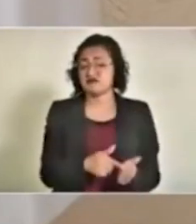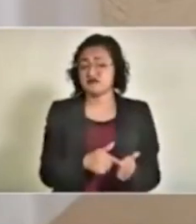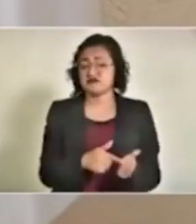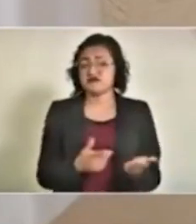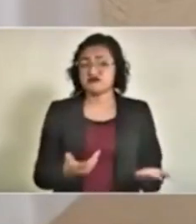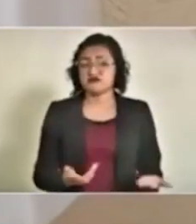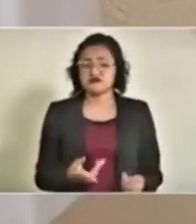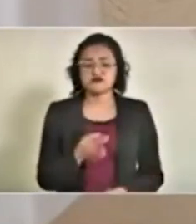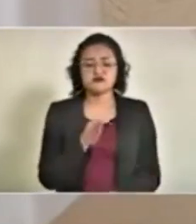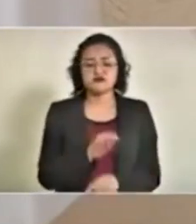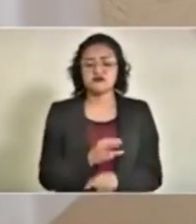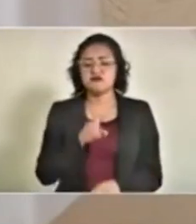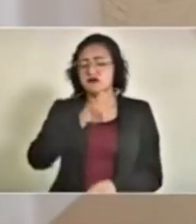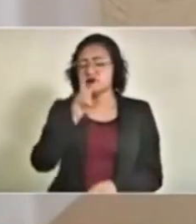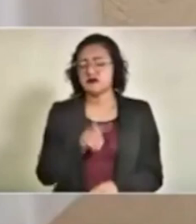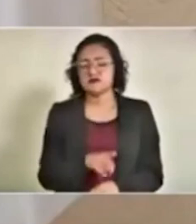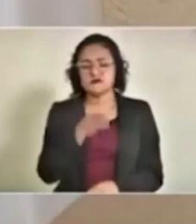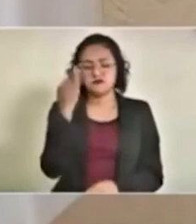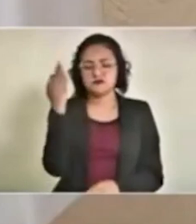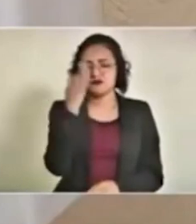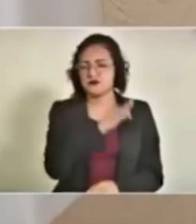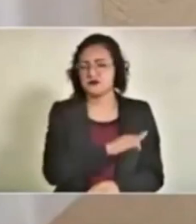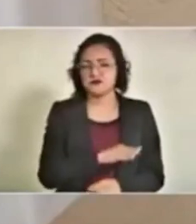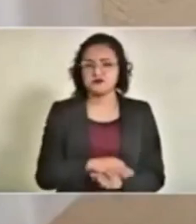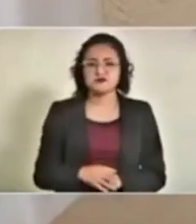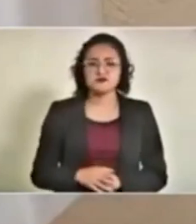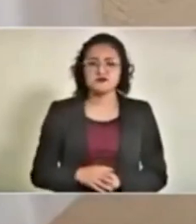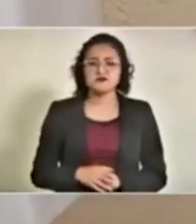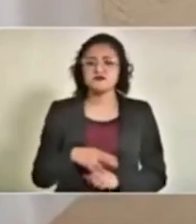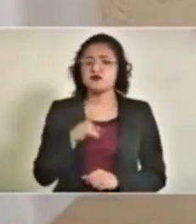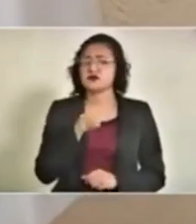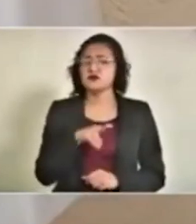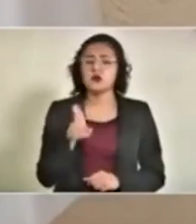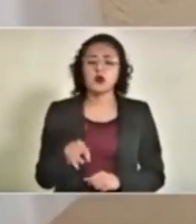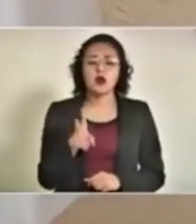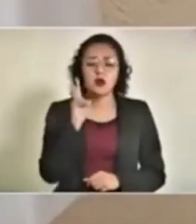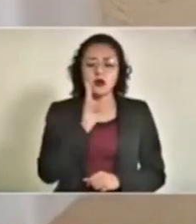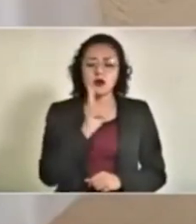son totalmente falsas y nunca las podrá probar.